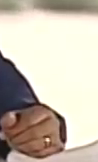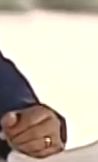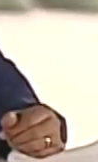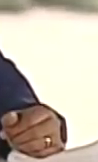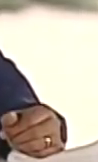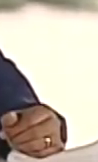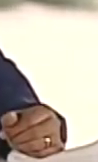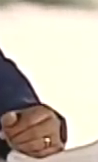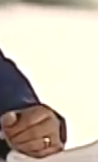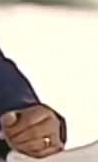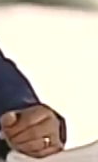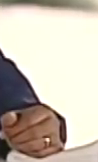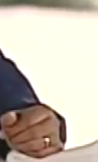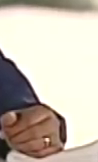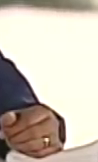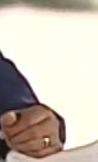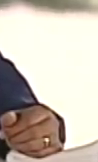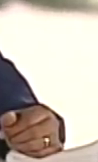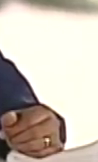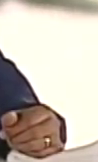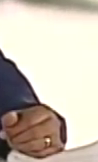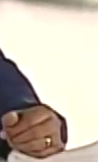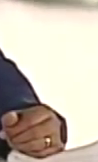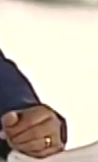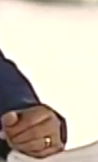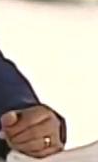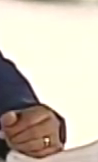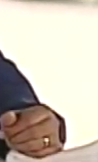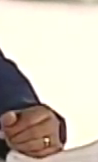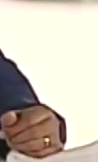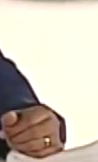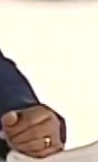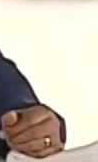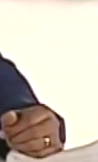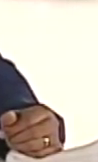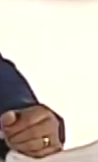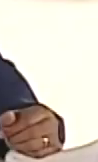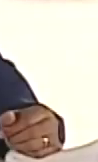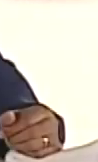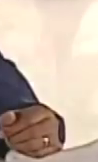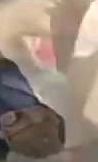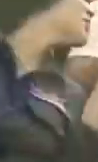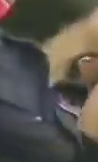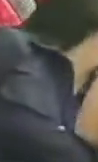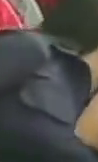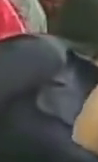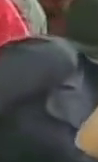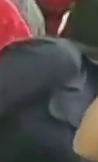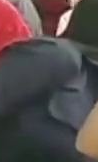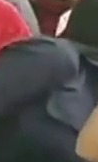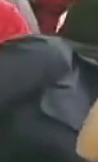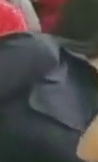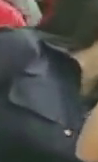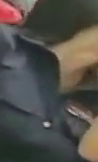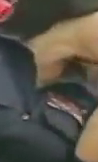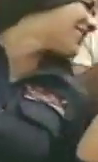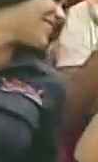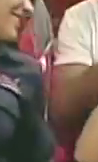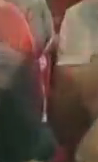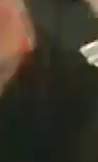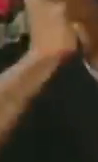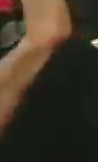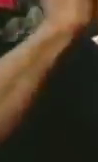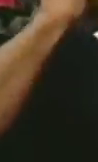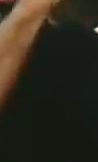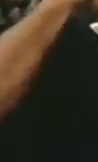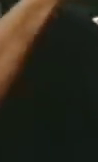cadena nacional de radio y televisión, comunicados con toda la patria venezolana, con todo nuestro pueblo. Otra cosita más, señor presidente.